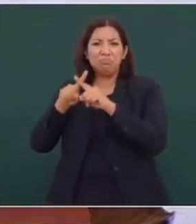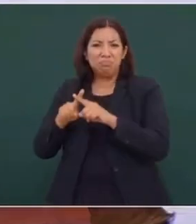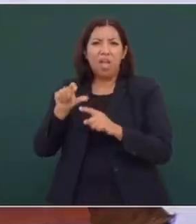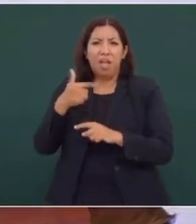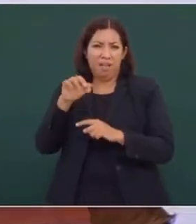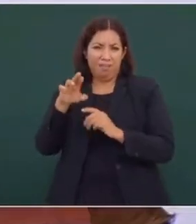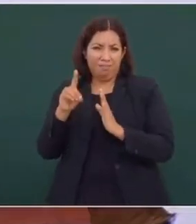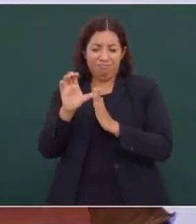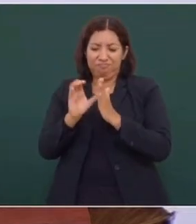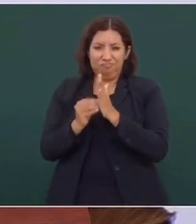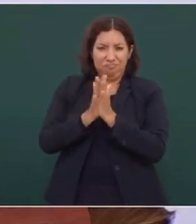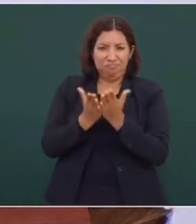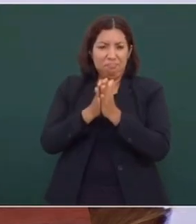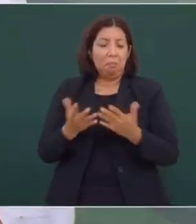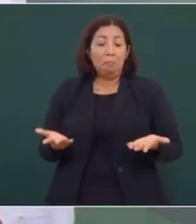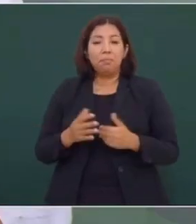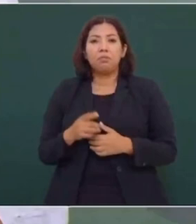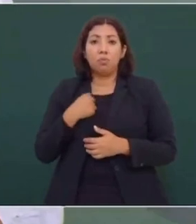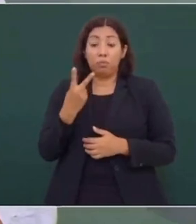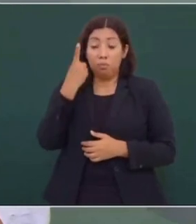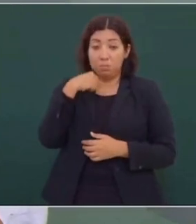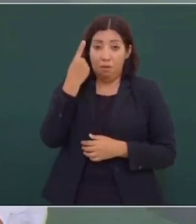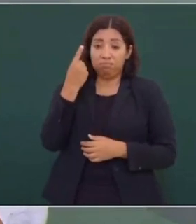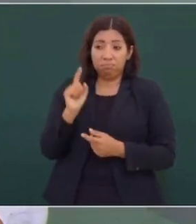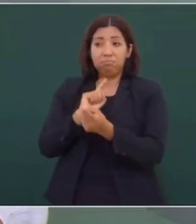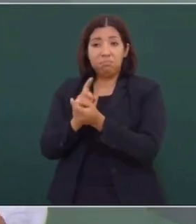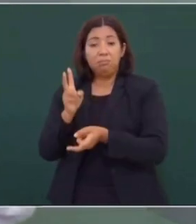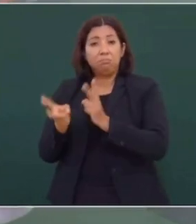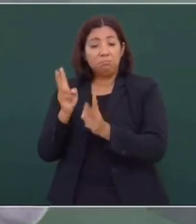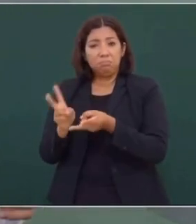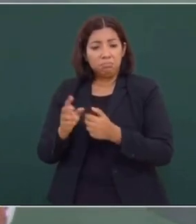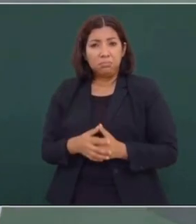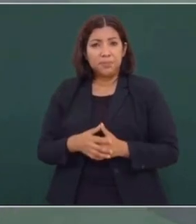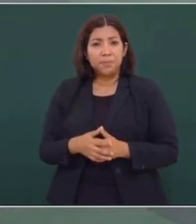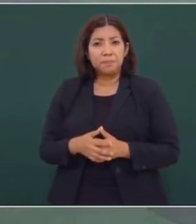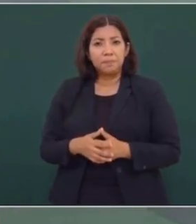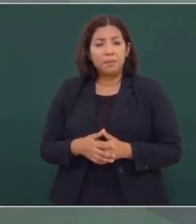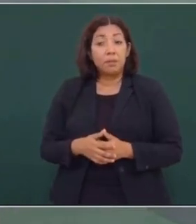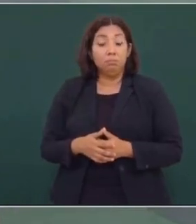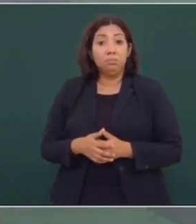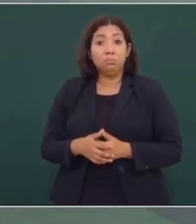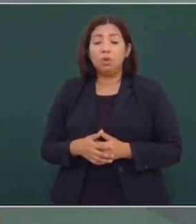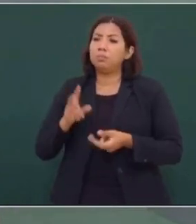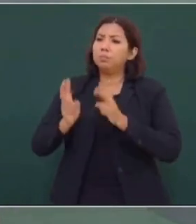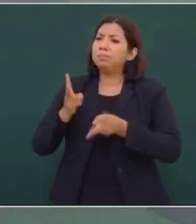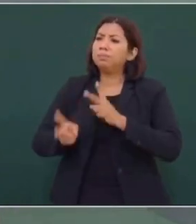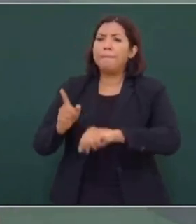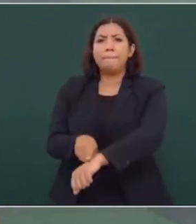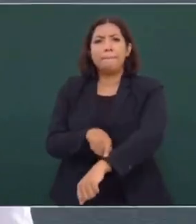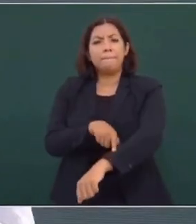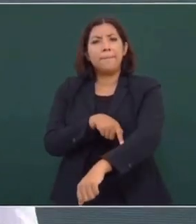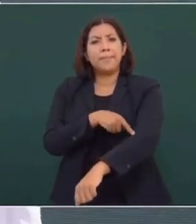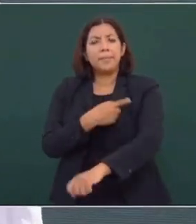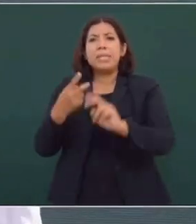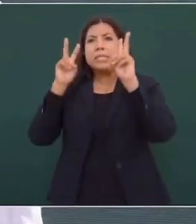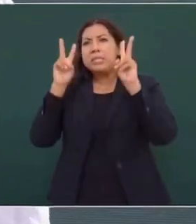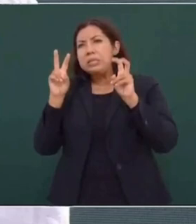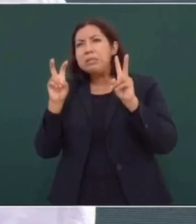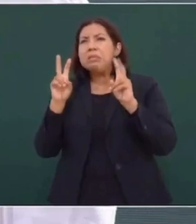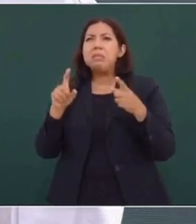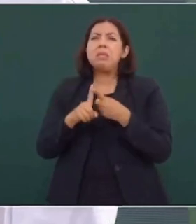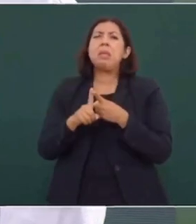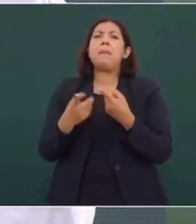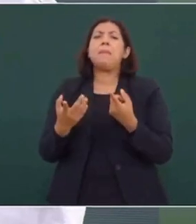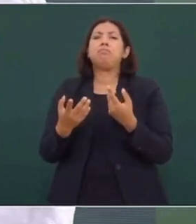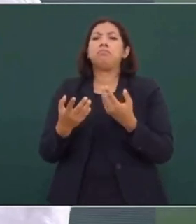segundos. Pero yo estuve más de 2 horas y hablé bastante tiempo sobre los temas: